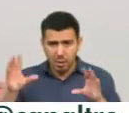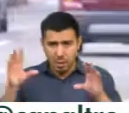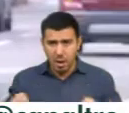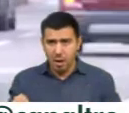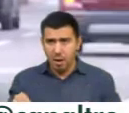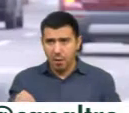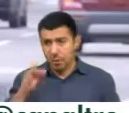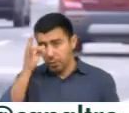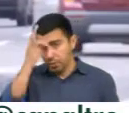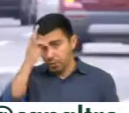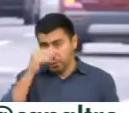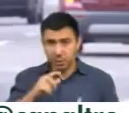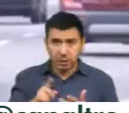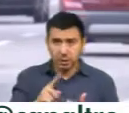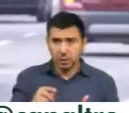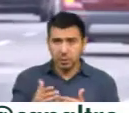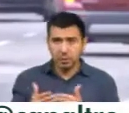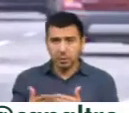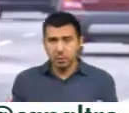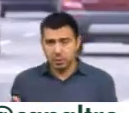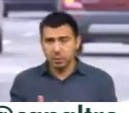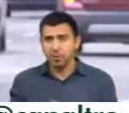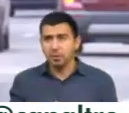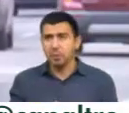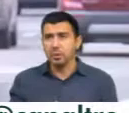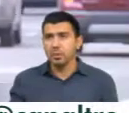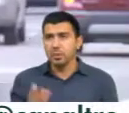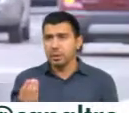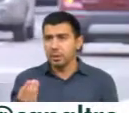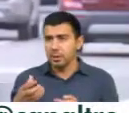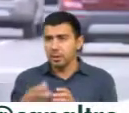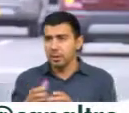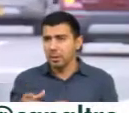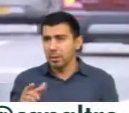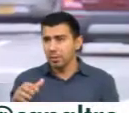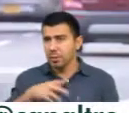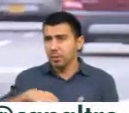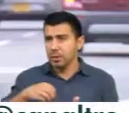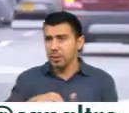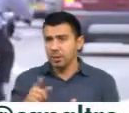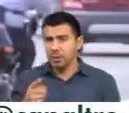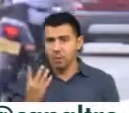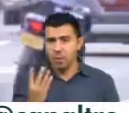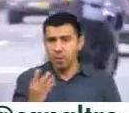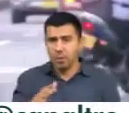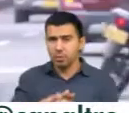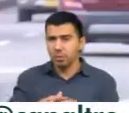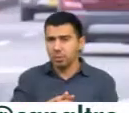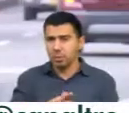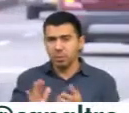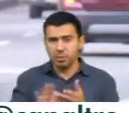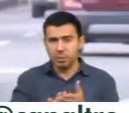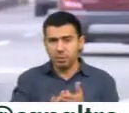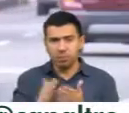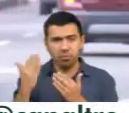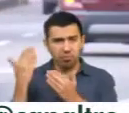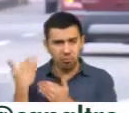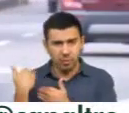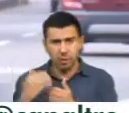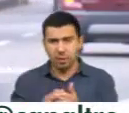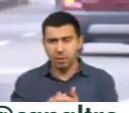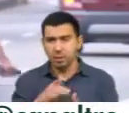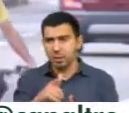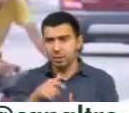hospital para el comité de gremios del departamento de santander serían cuatro los autores encargados de solucionar la crisis financiera el hospital